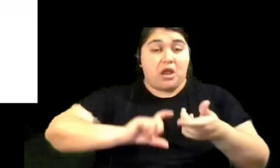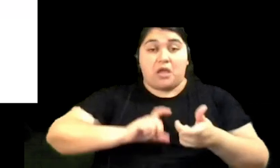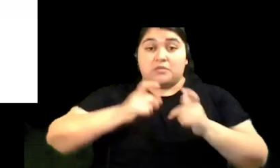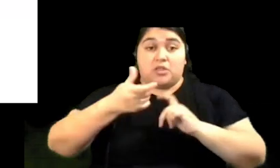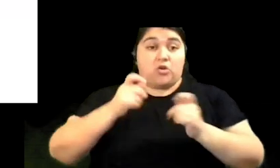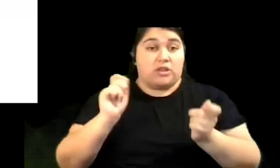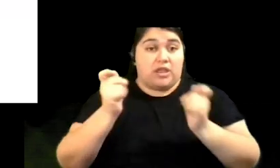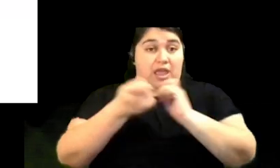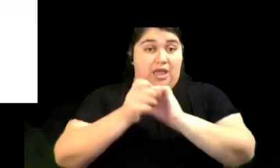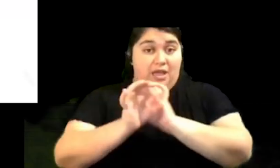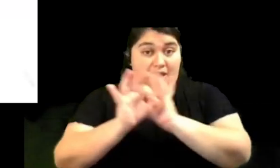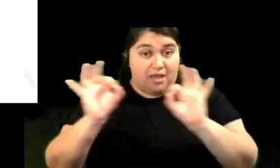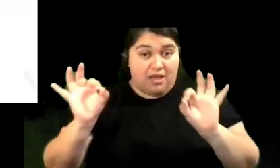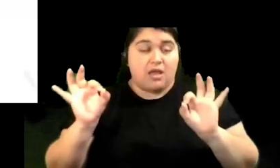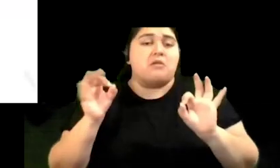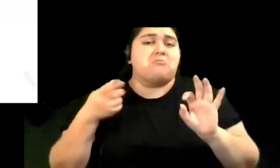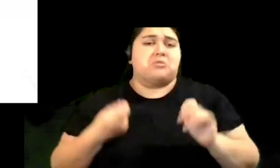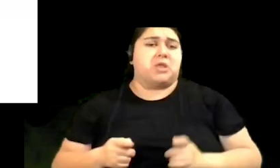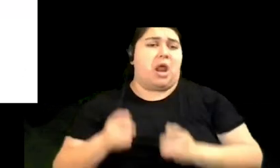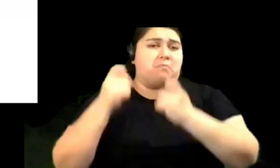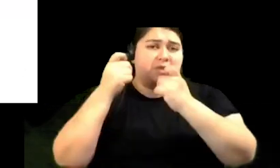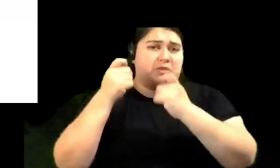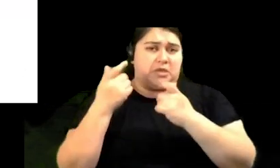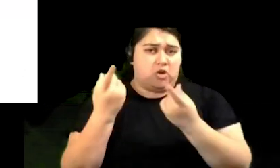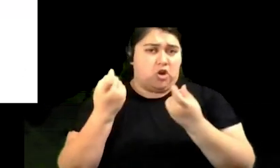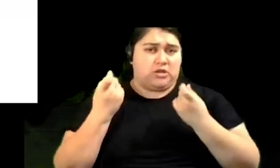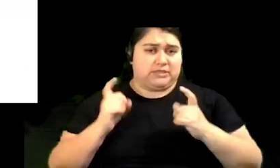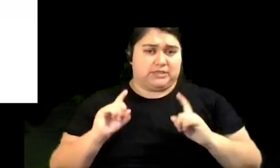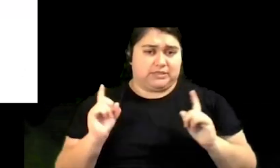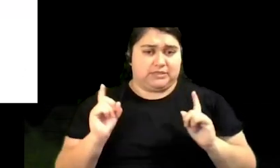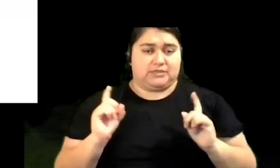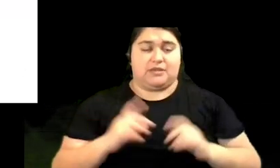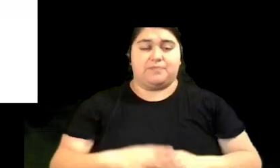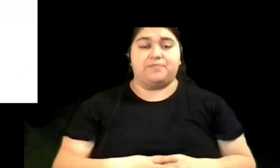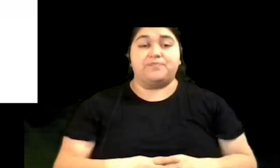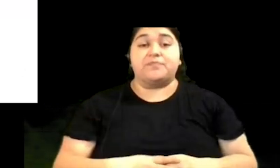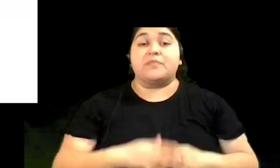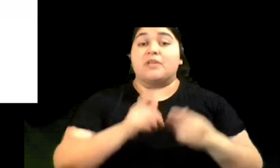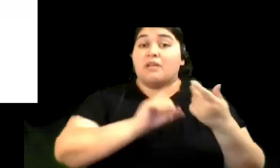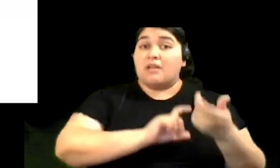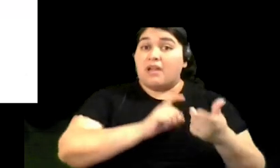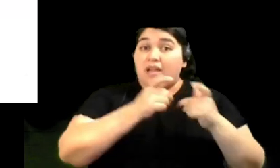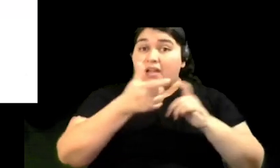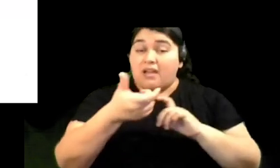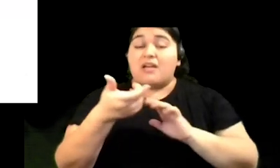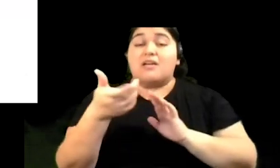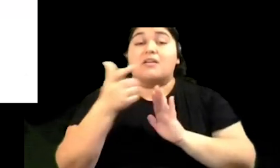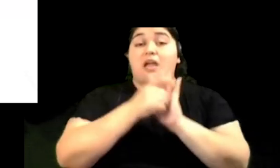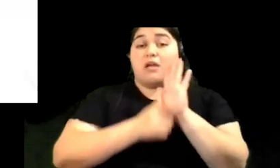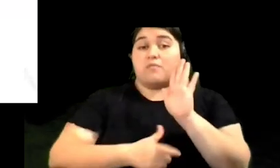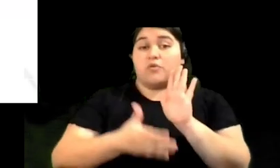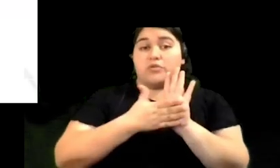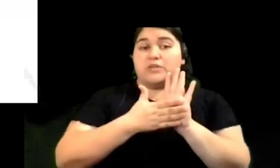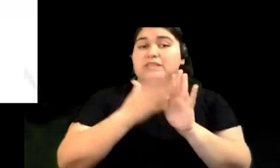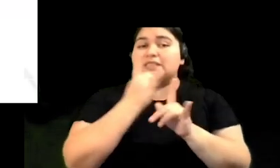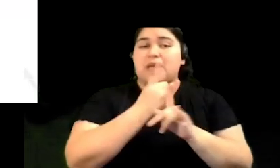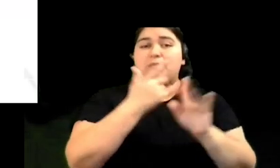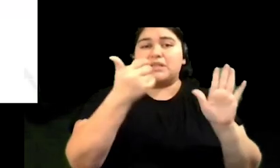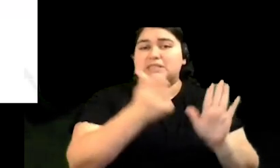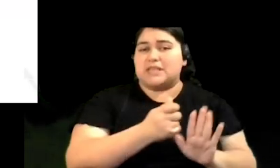categoría, no hace ningún trámite. Bien, la recategorización se realiza cada 6